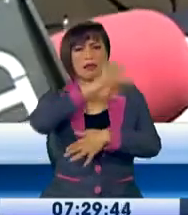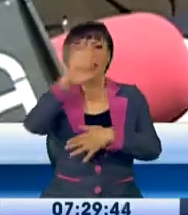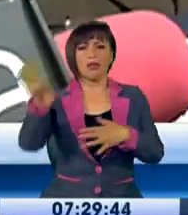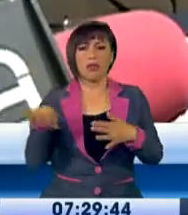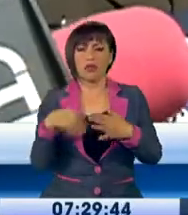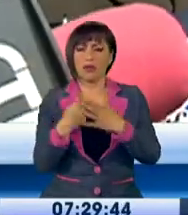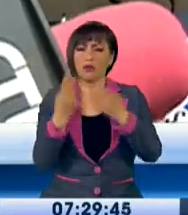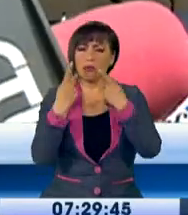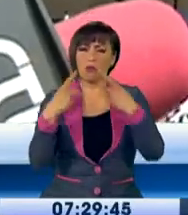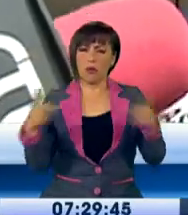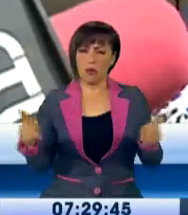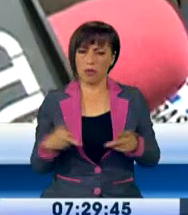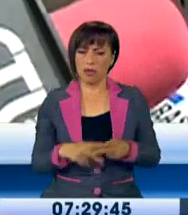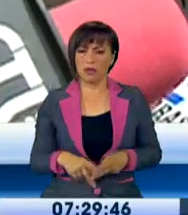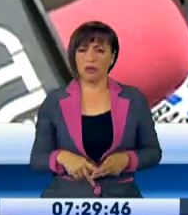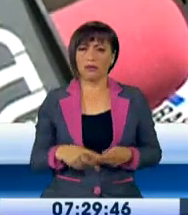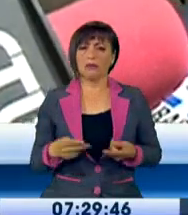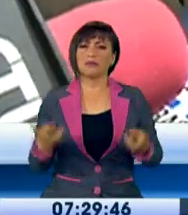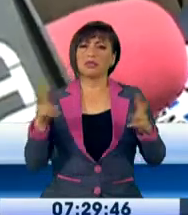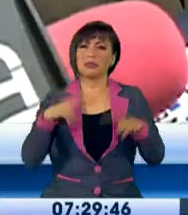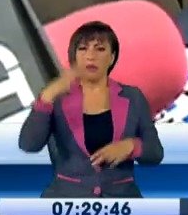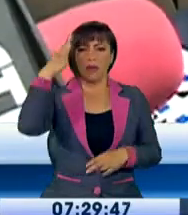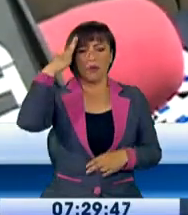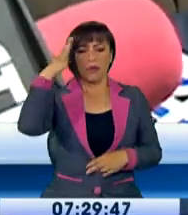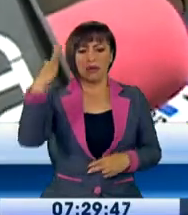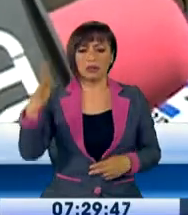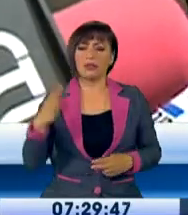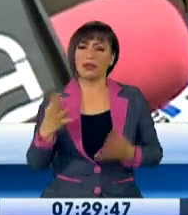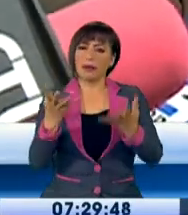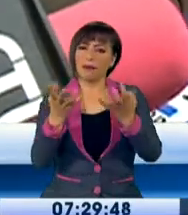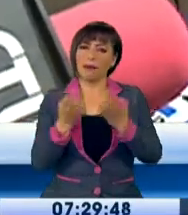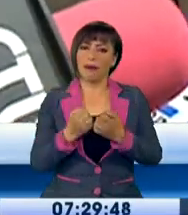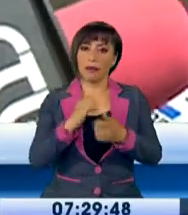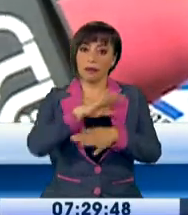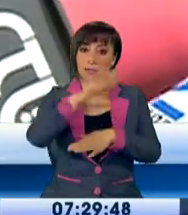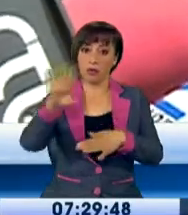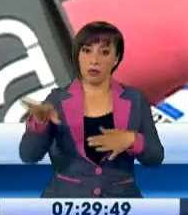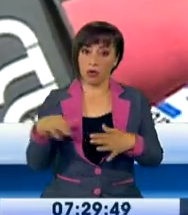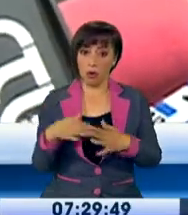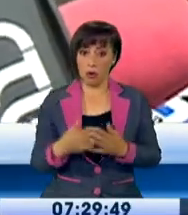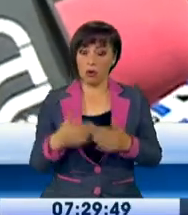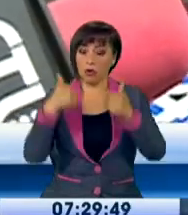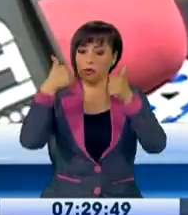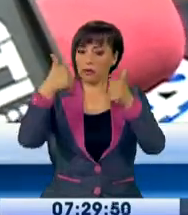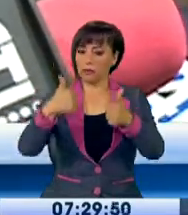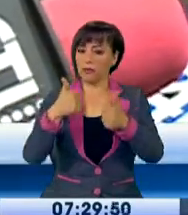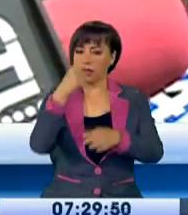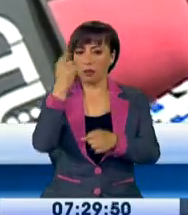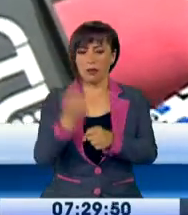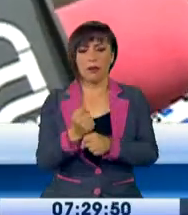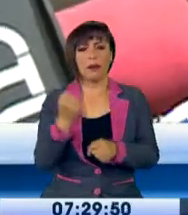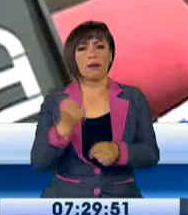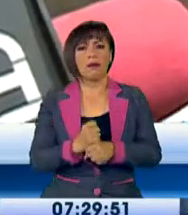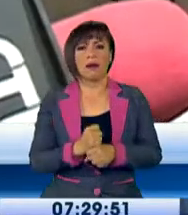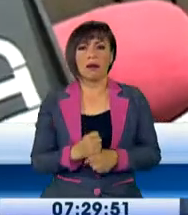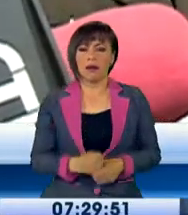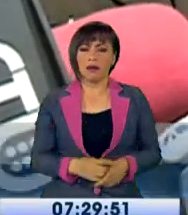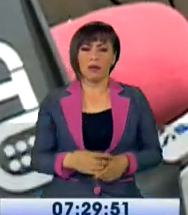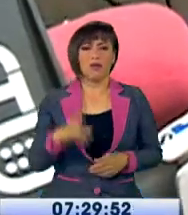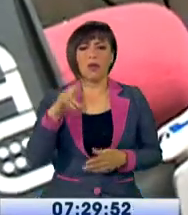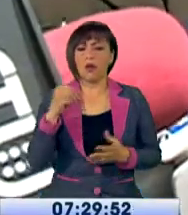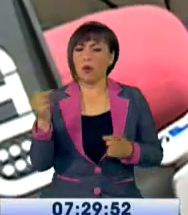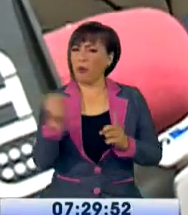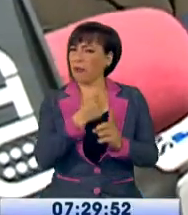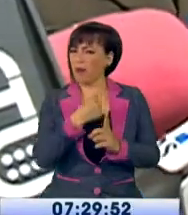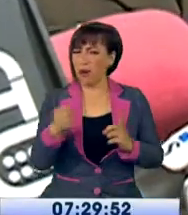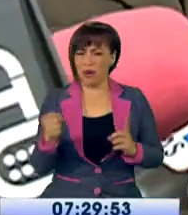propia policía se ha reconstituido para hacer una lucha contra la impunidad en cuanto a la violencia criminal.